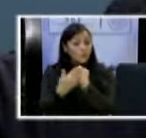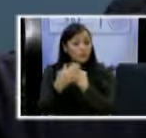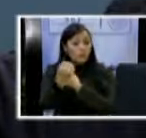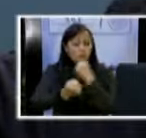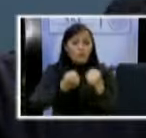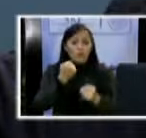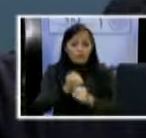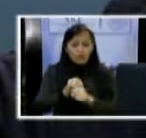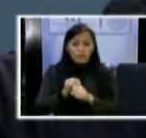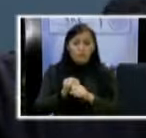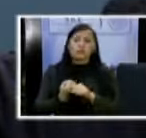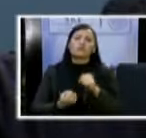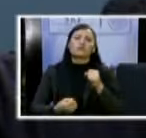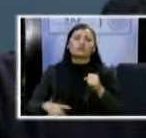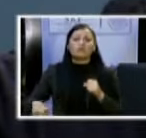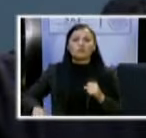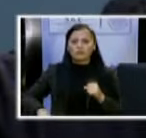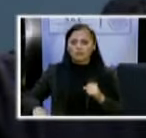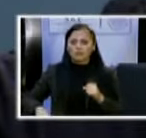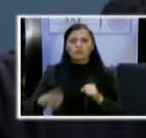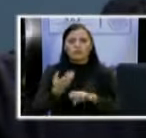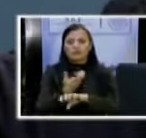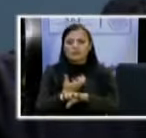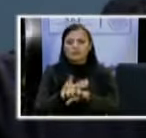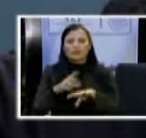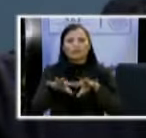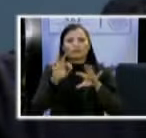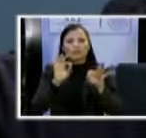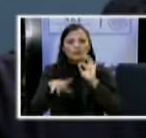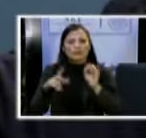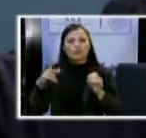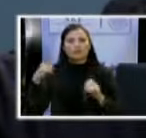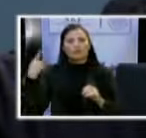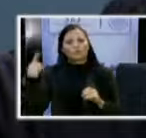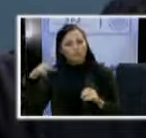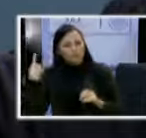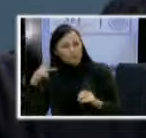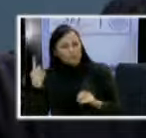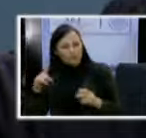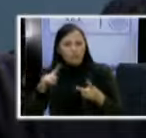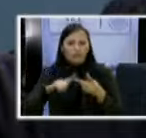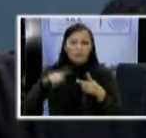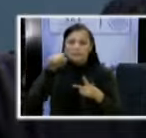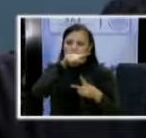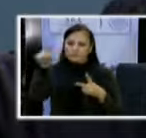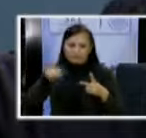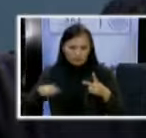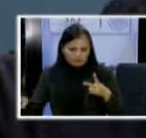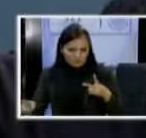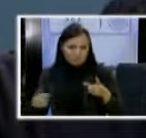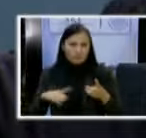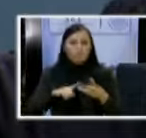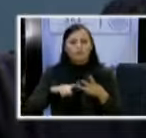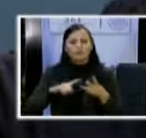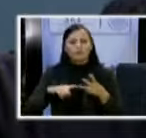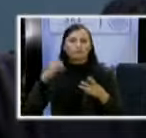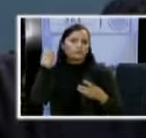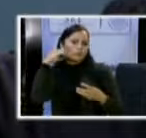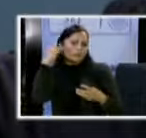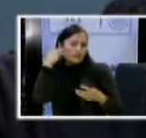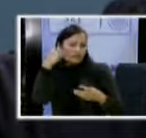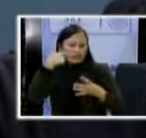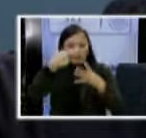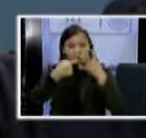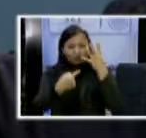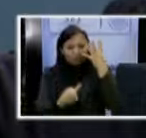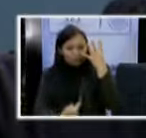eligen gobiernos locales en estados muy emblemáticos, en Puebla, en Zacatecas, en Oaxaca, etcétera,